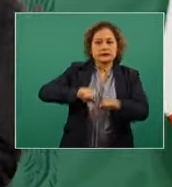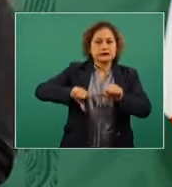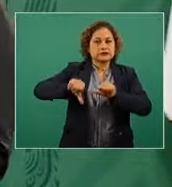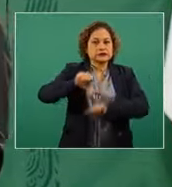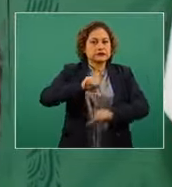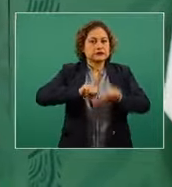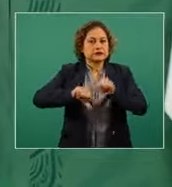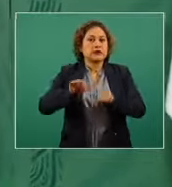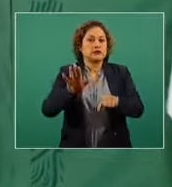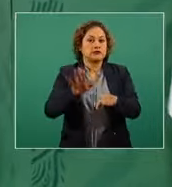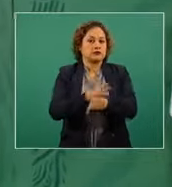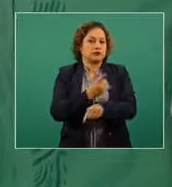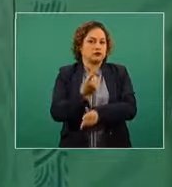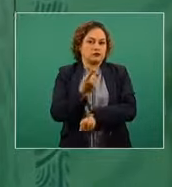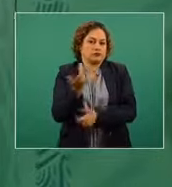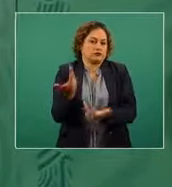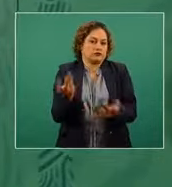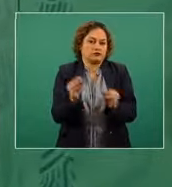largas jornadas,